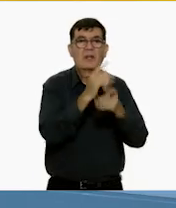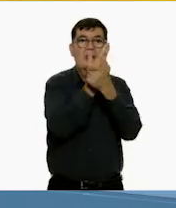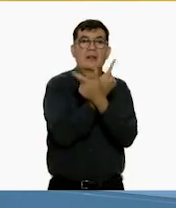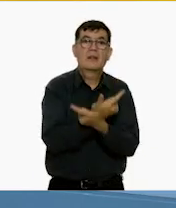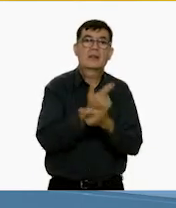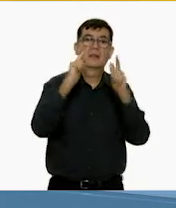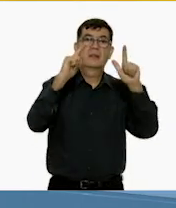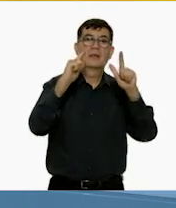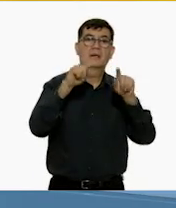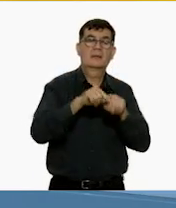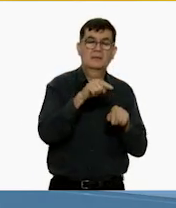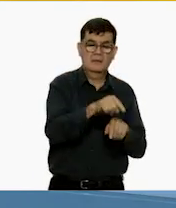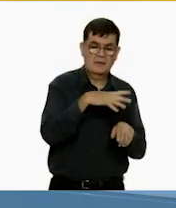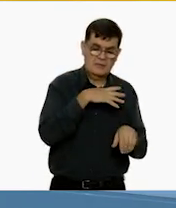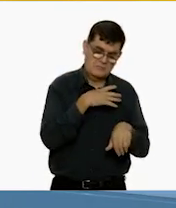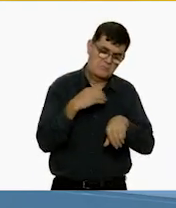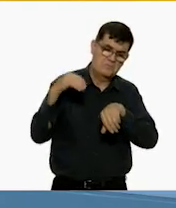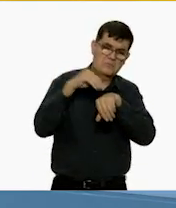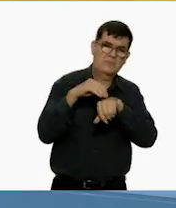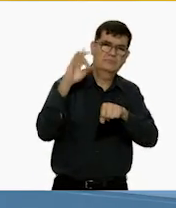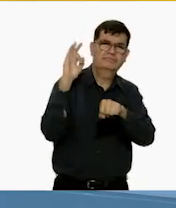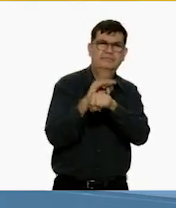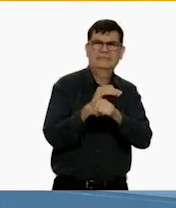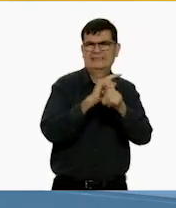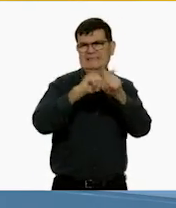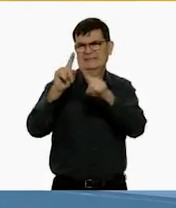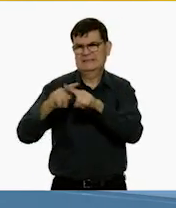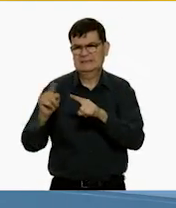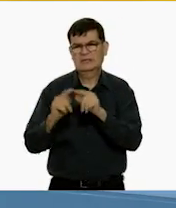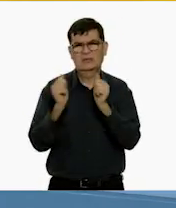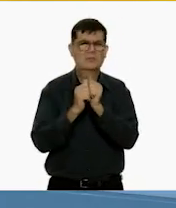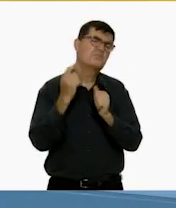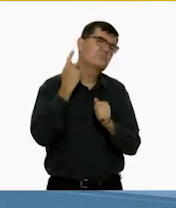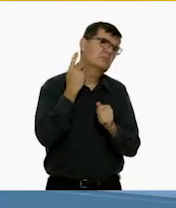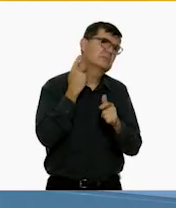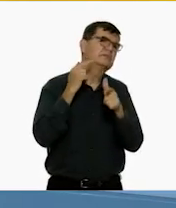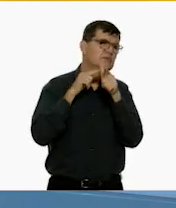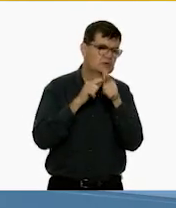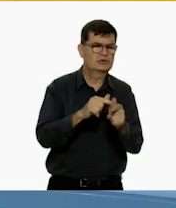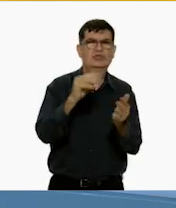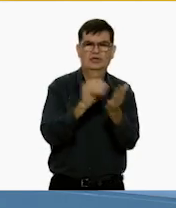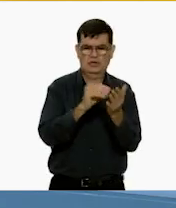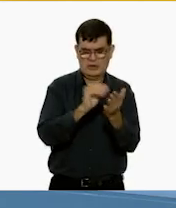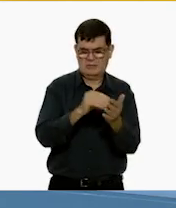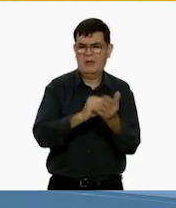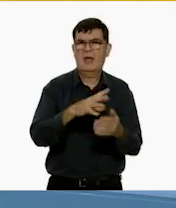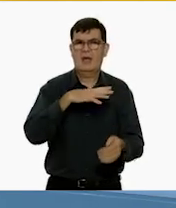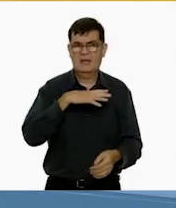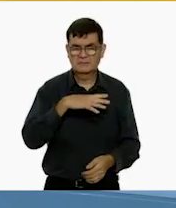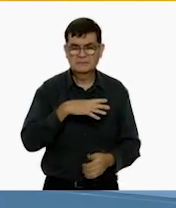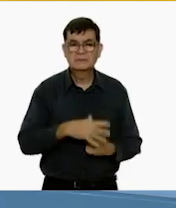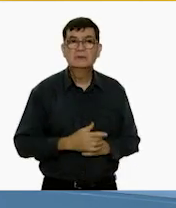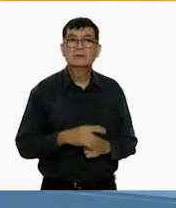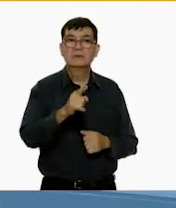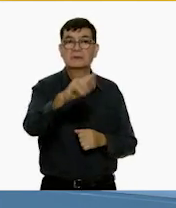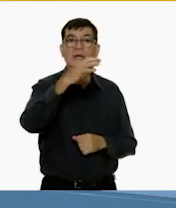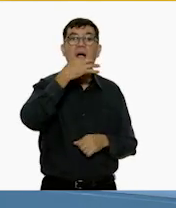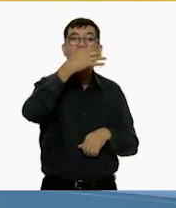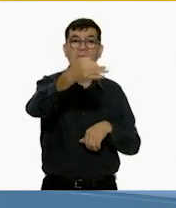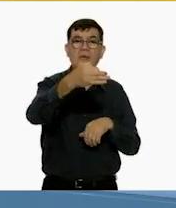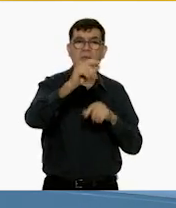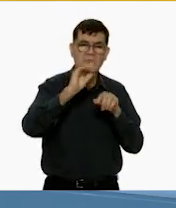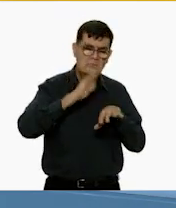liberalismo, que permeó de manera muy importante muchas de las ideas políticas que perviven aún en nuestros días. Recuerden que